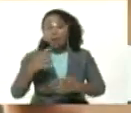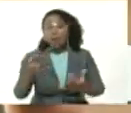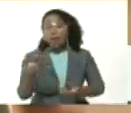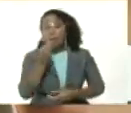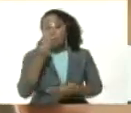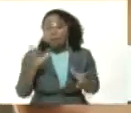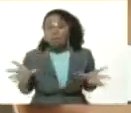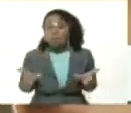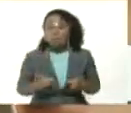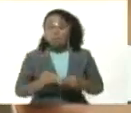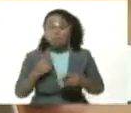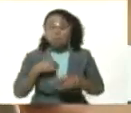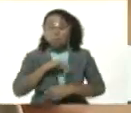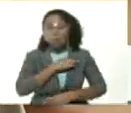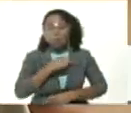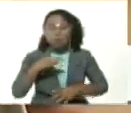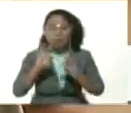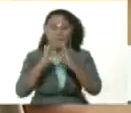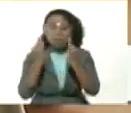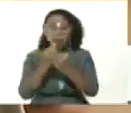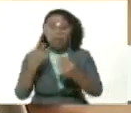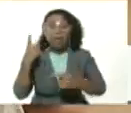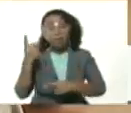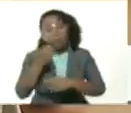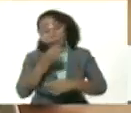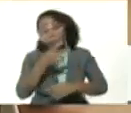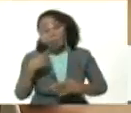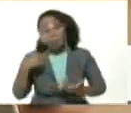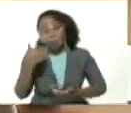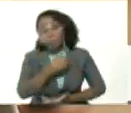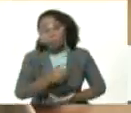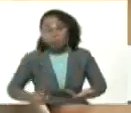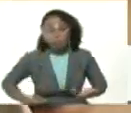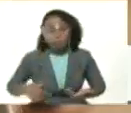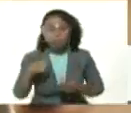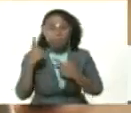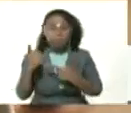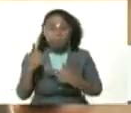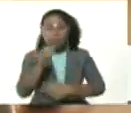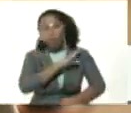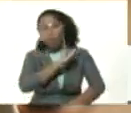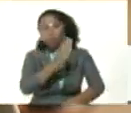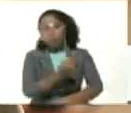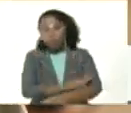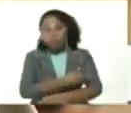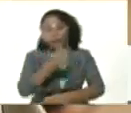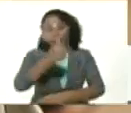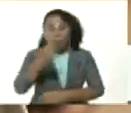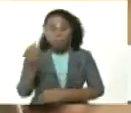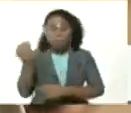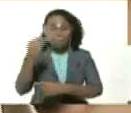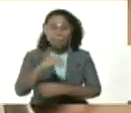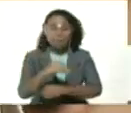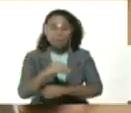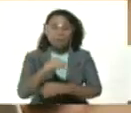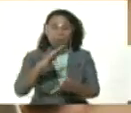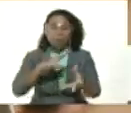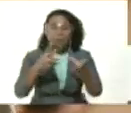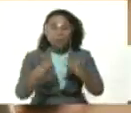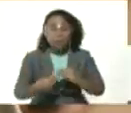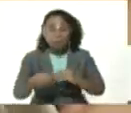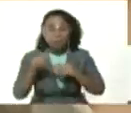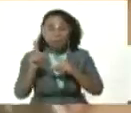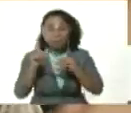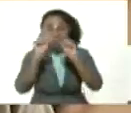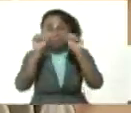comida de nuestra familia. Así que, bueno, mi comandante jefe, el reto es fortalecer cada día más los CLAC, hacer de este